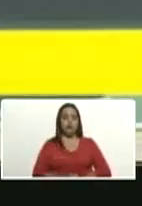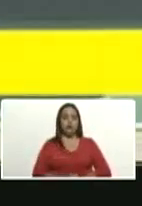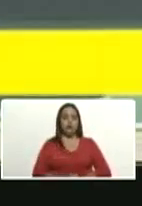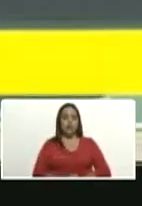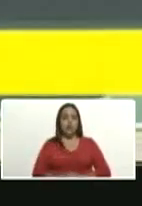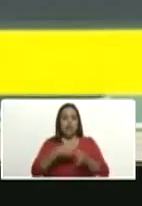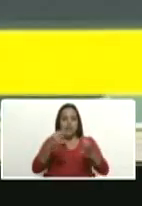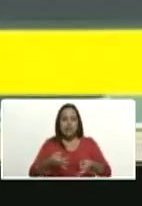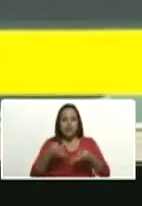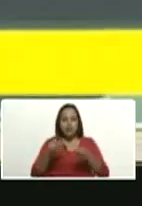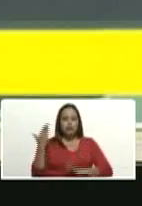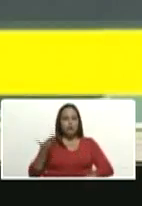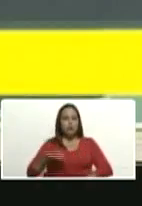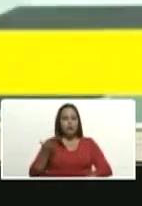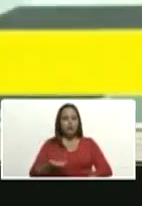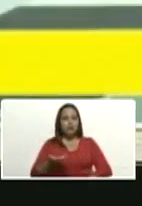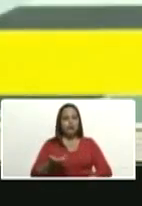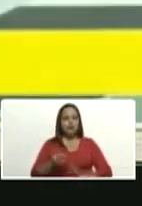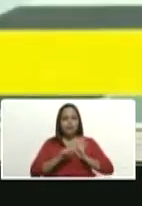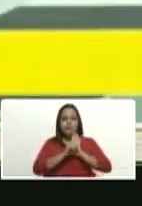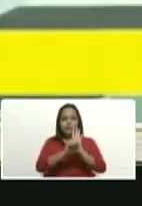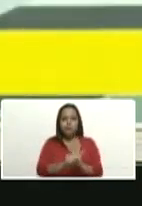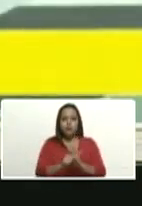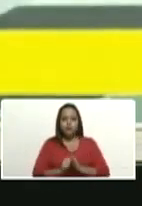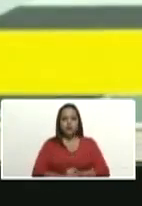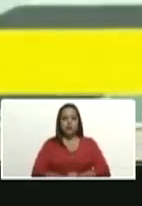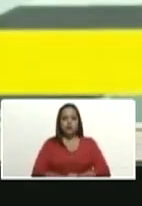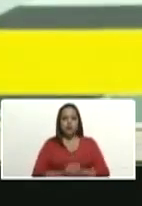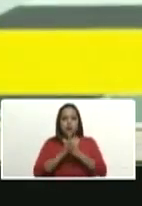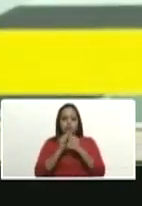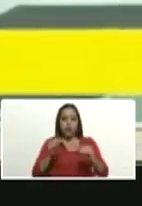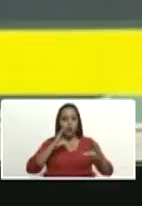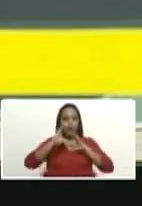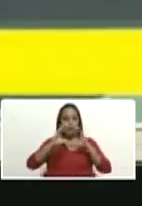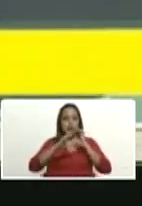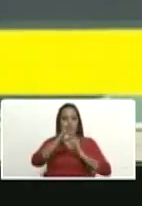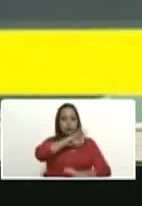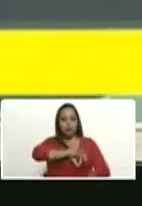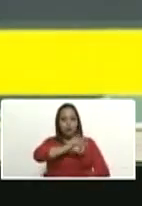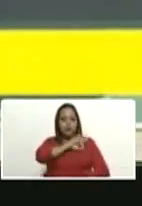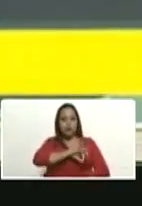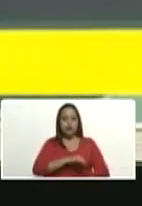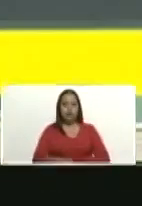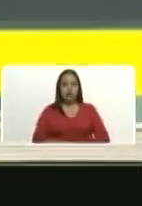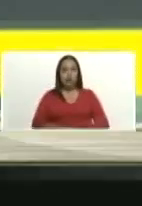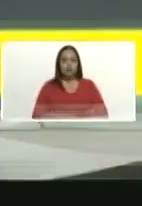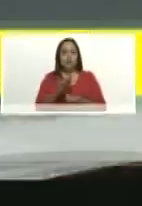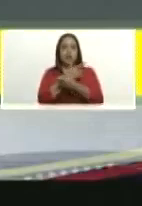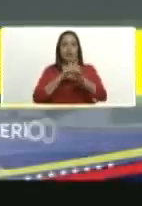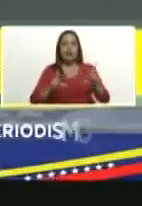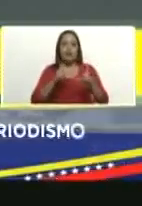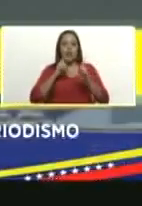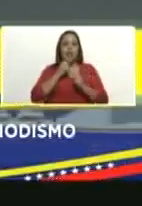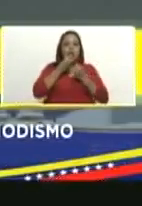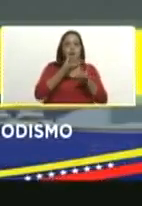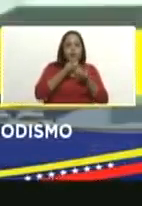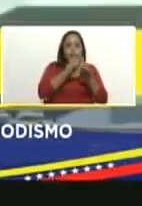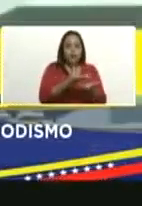siempre significativo para la comunicación social, para la libertad de expresión.